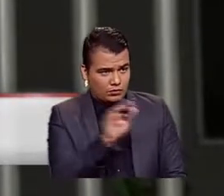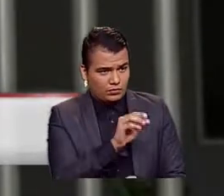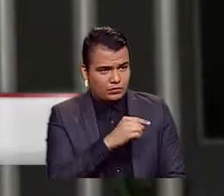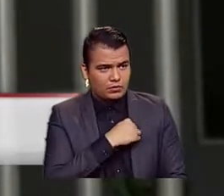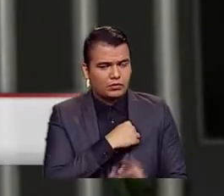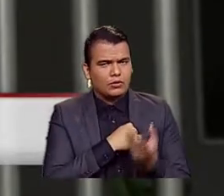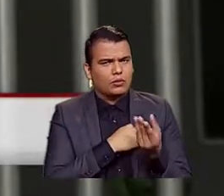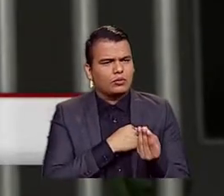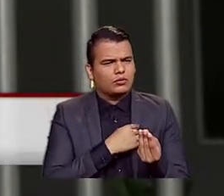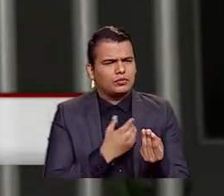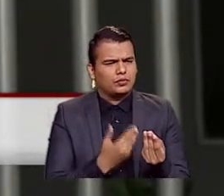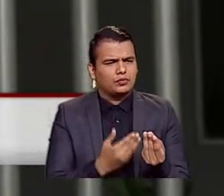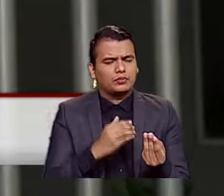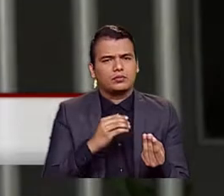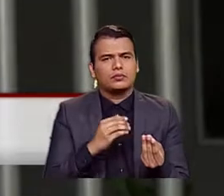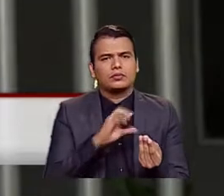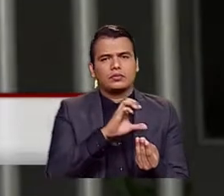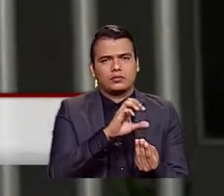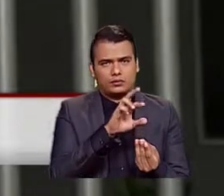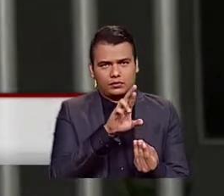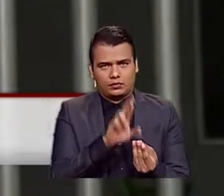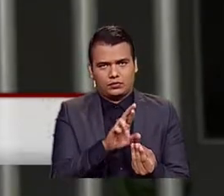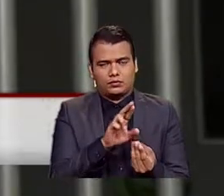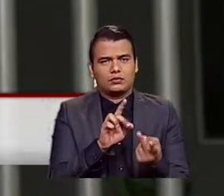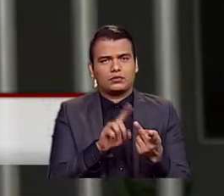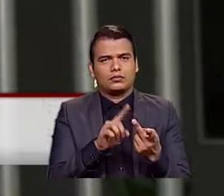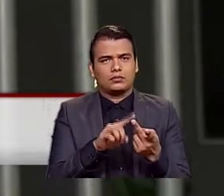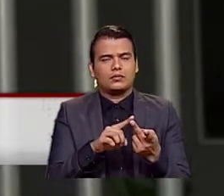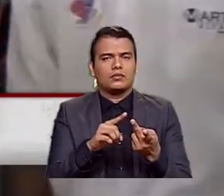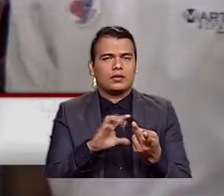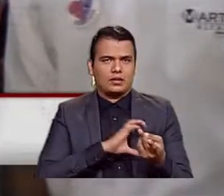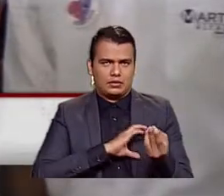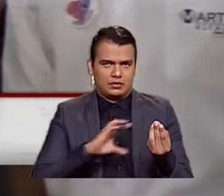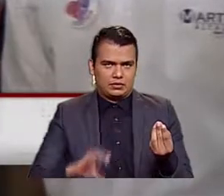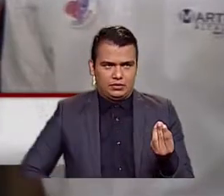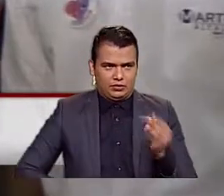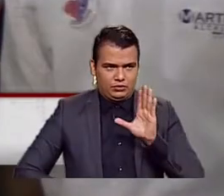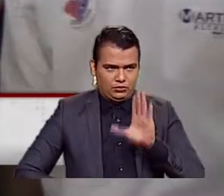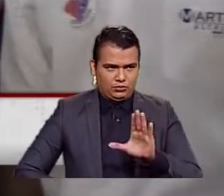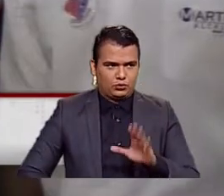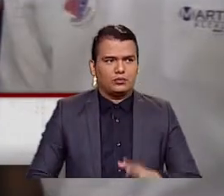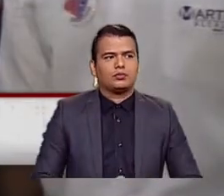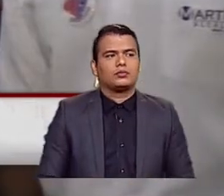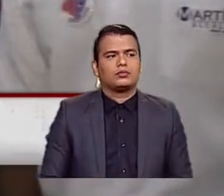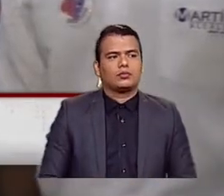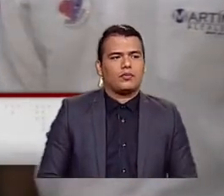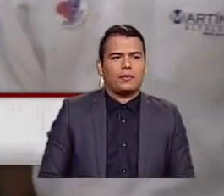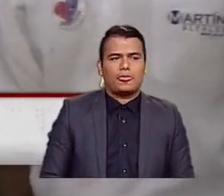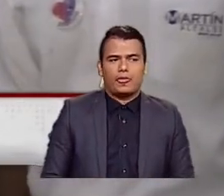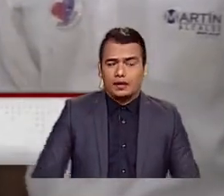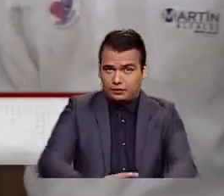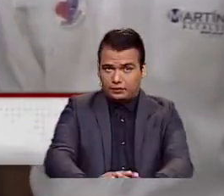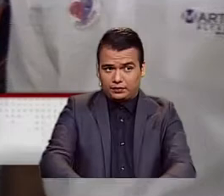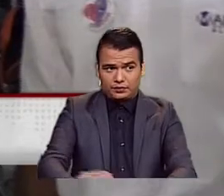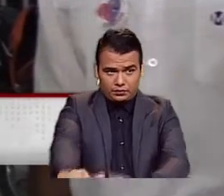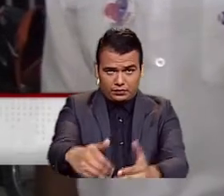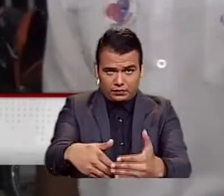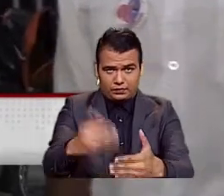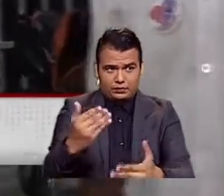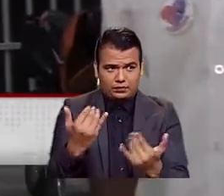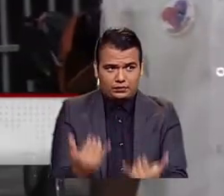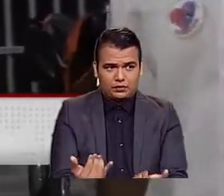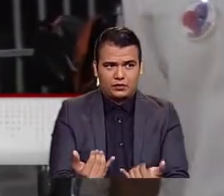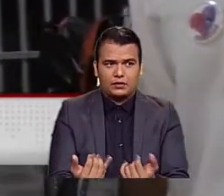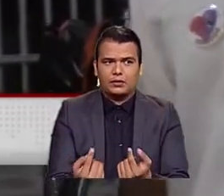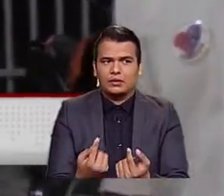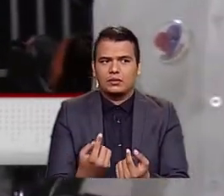Estoy avalado por el partido Cambio Radical y Colombia Justa Libre. Bueno, vamos a arrancar rápidamente con lo que tiene que ver con este mini debate,